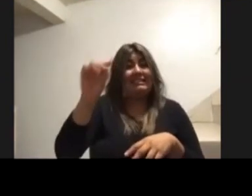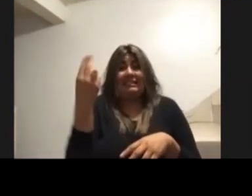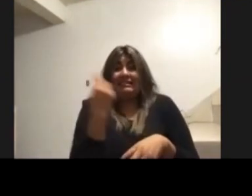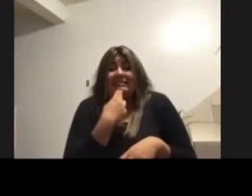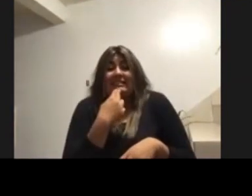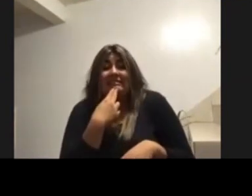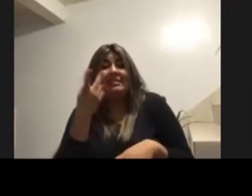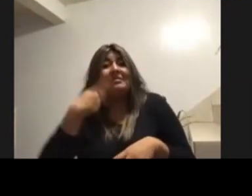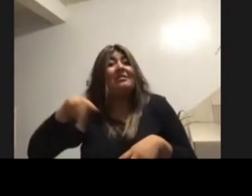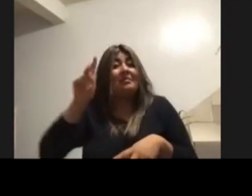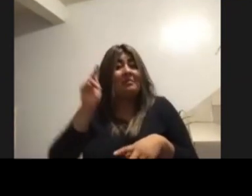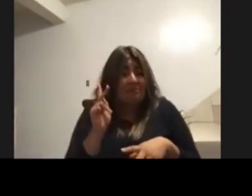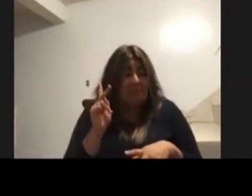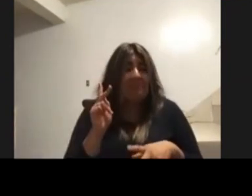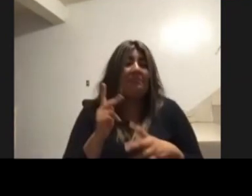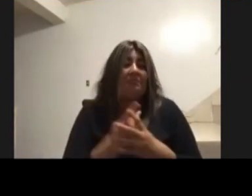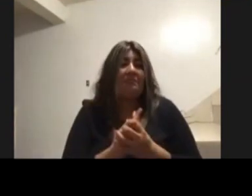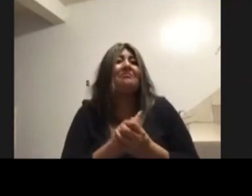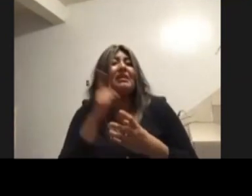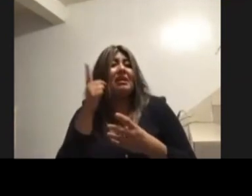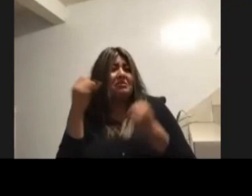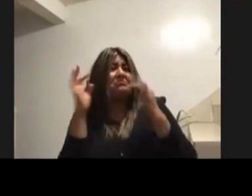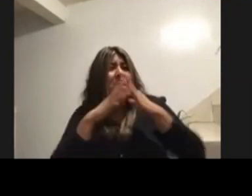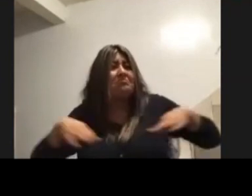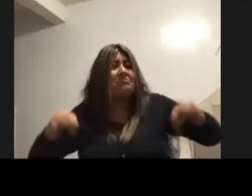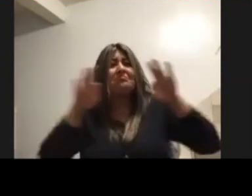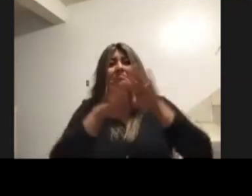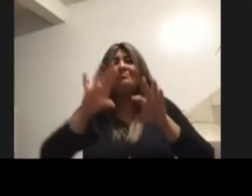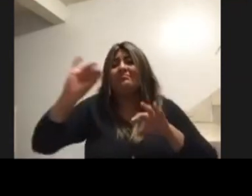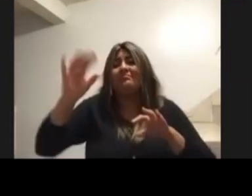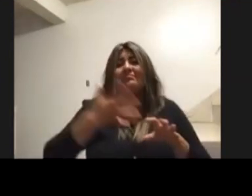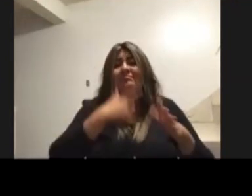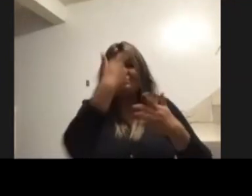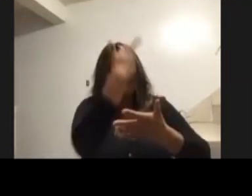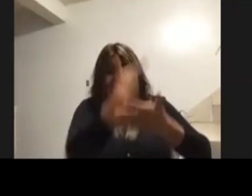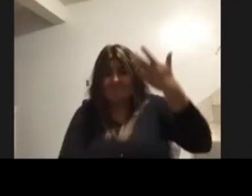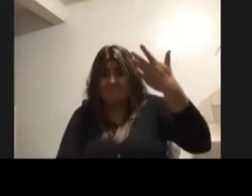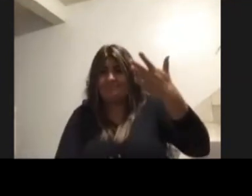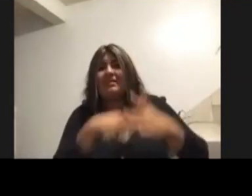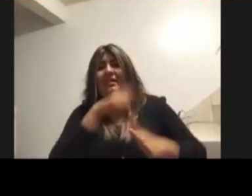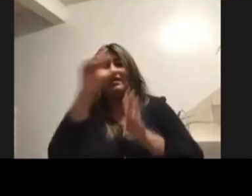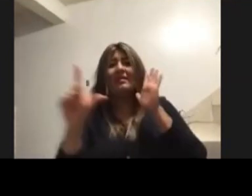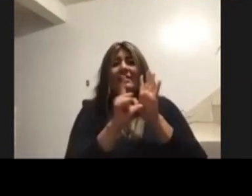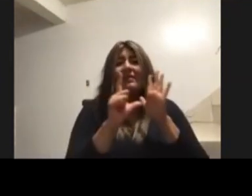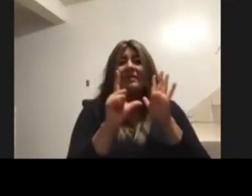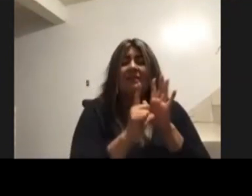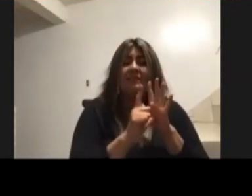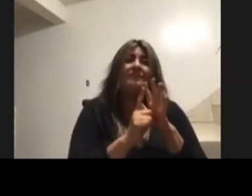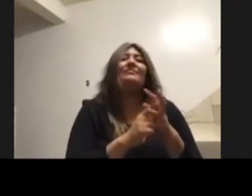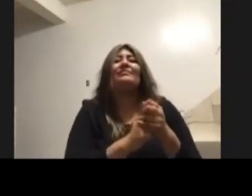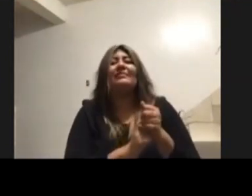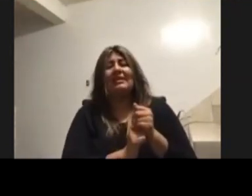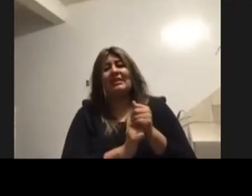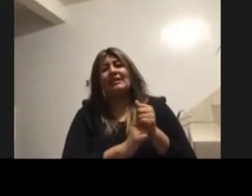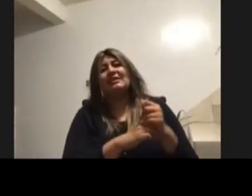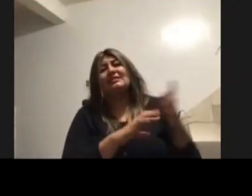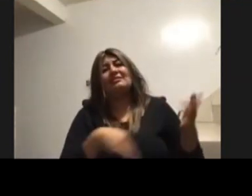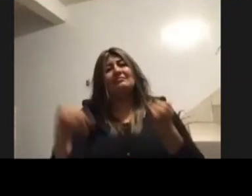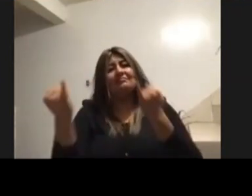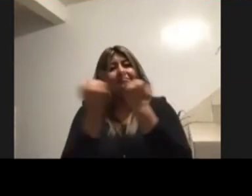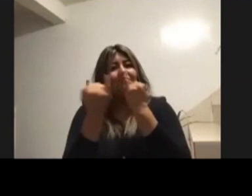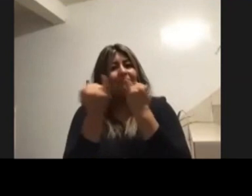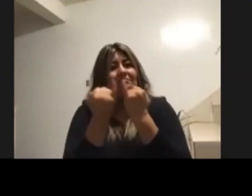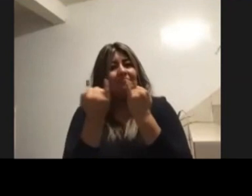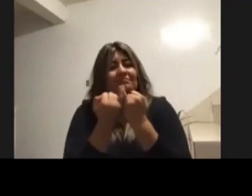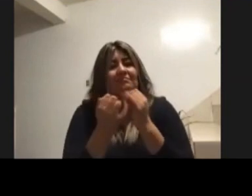gran oportunidad para no tener lineamientos para todos en sistemas iguales, sino ajustados a